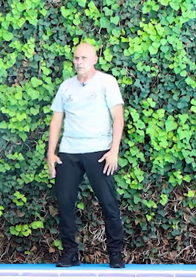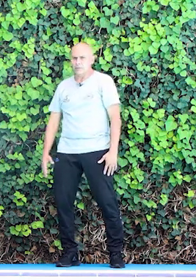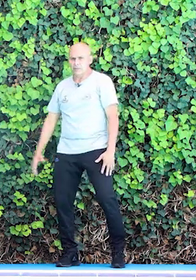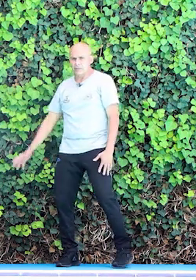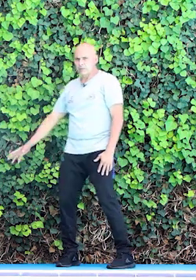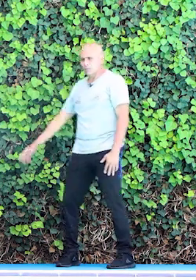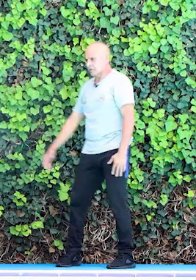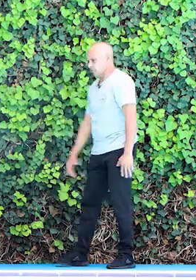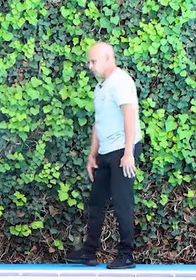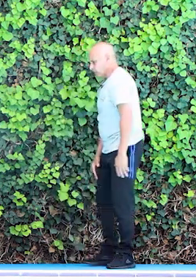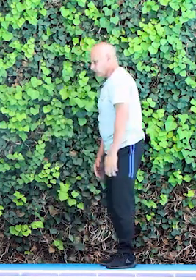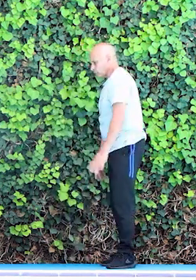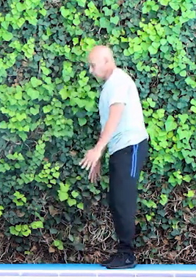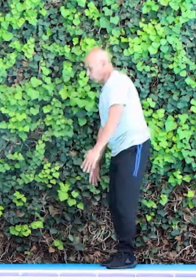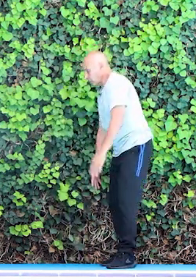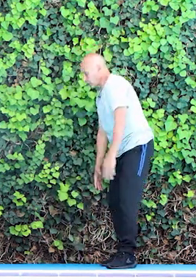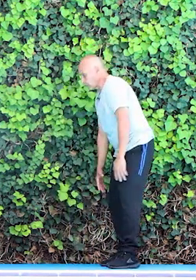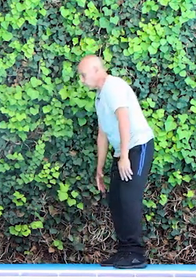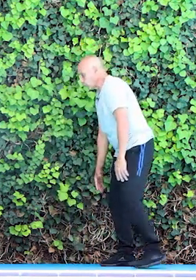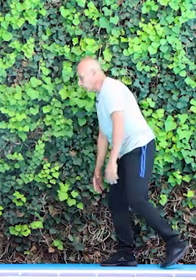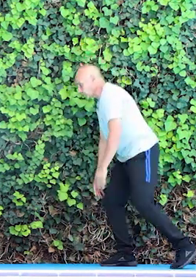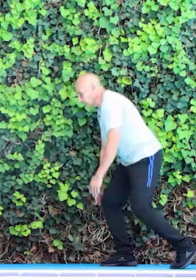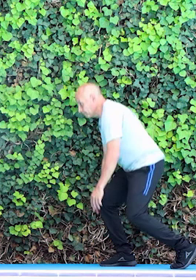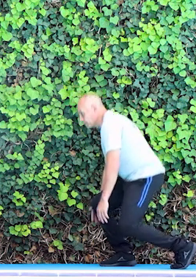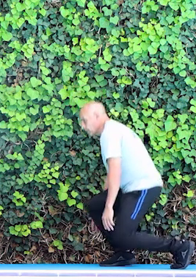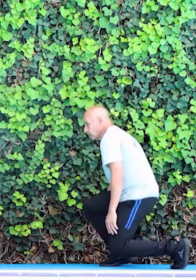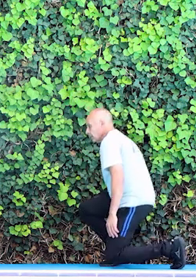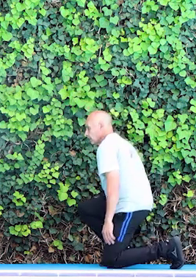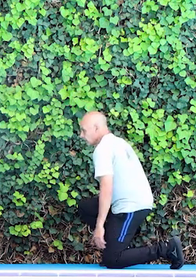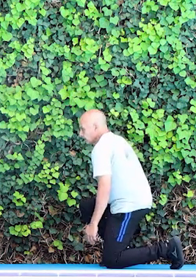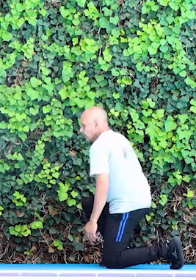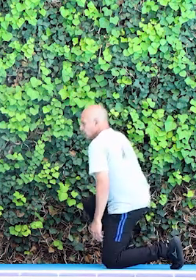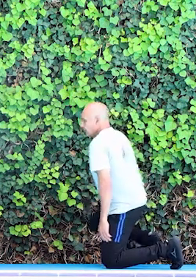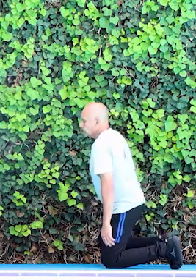¿ok? Vamos a hacer la demostración. Nos ponemos en 6 puntos.